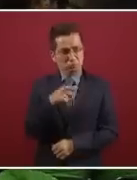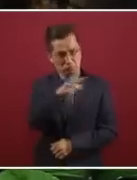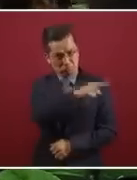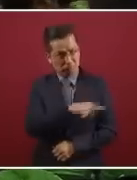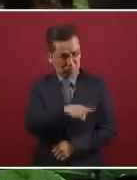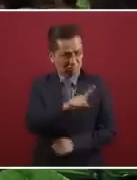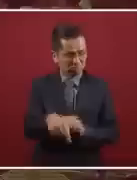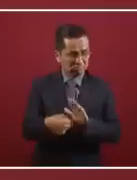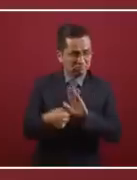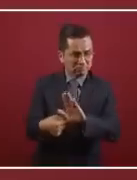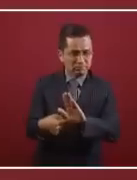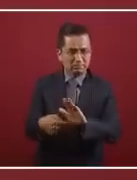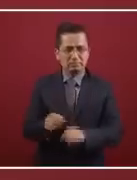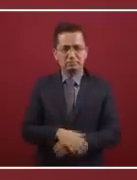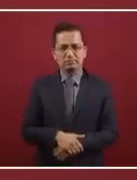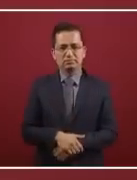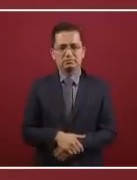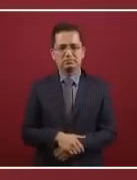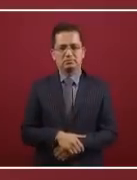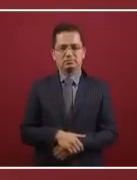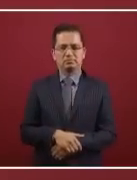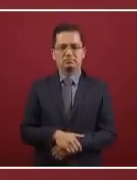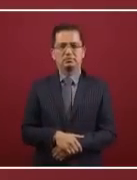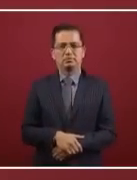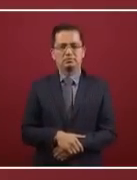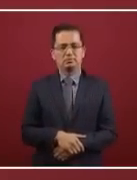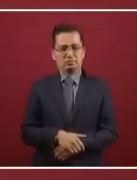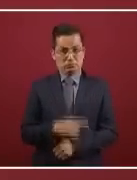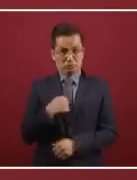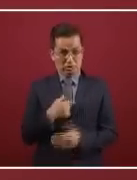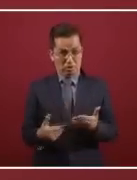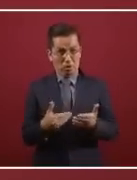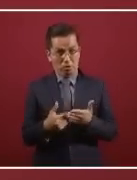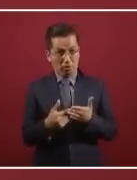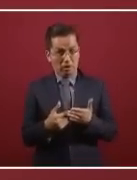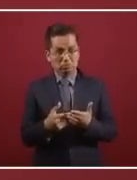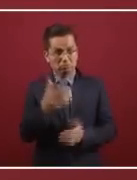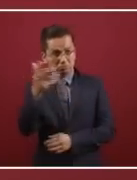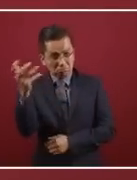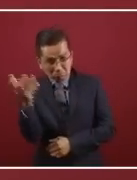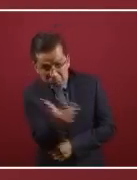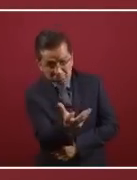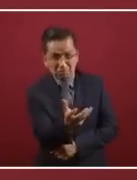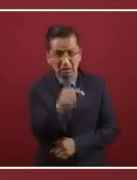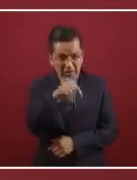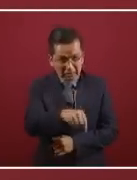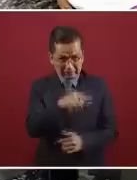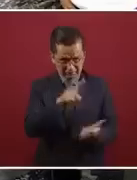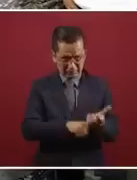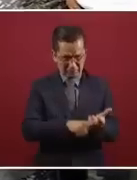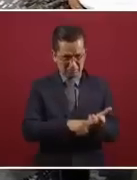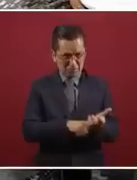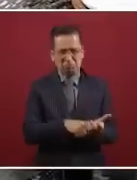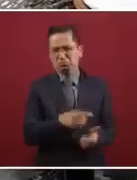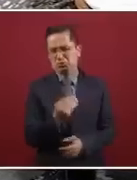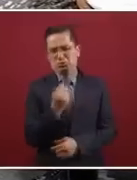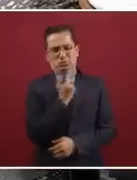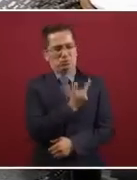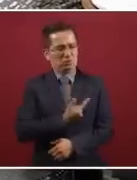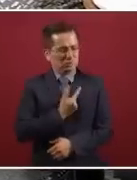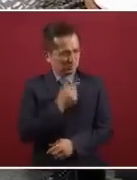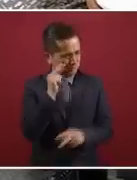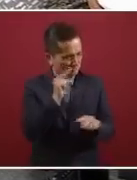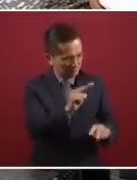ustedes. Da mucho gusto que estén de nuevo aquí en el Palacio Nacional y nos